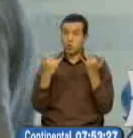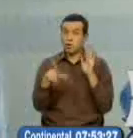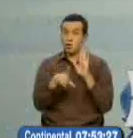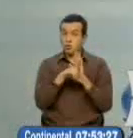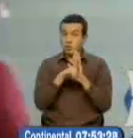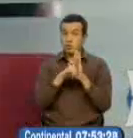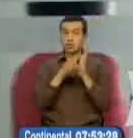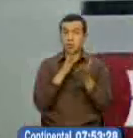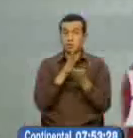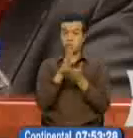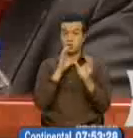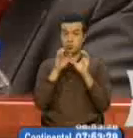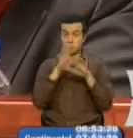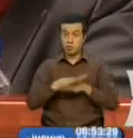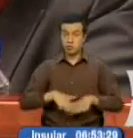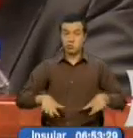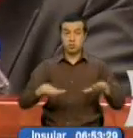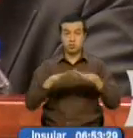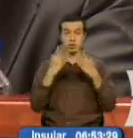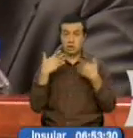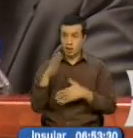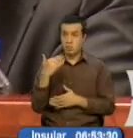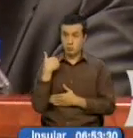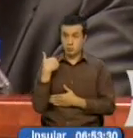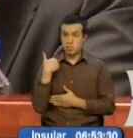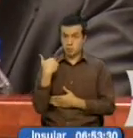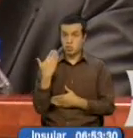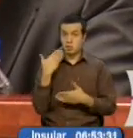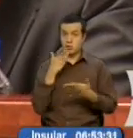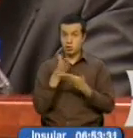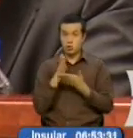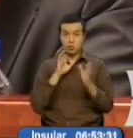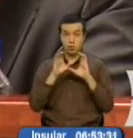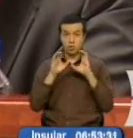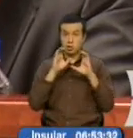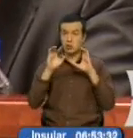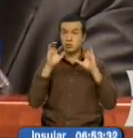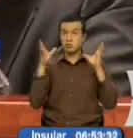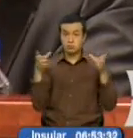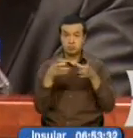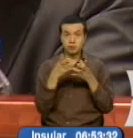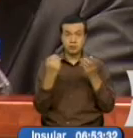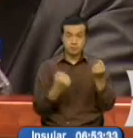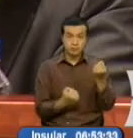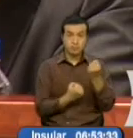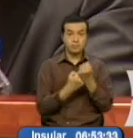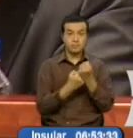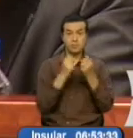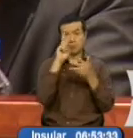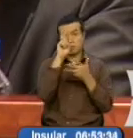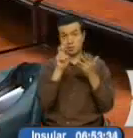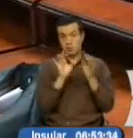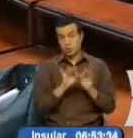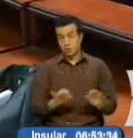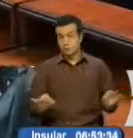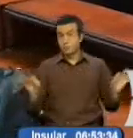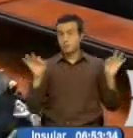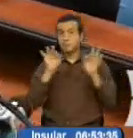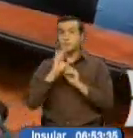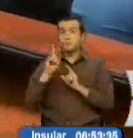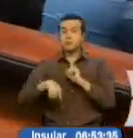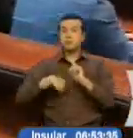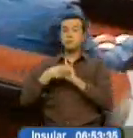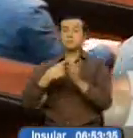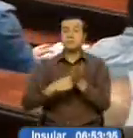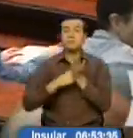legislación de los medios locales. Para eso estamos los medios de comunicación y los concesionarios, para generar aportes en lo que sea necesario. A este foro,